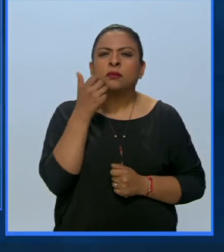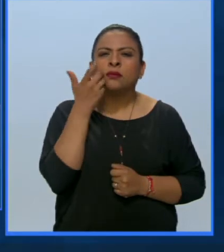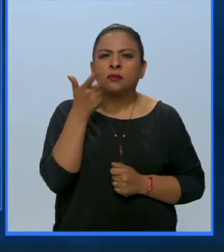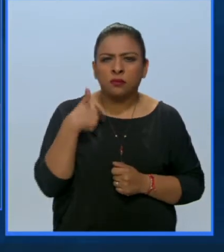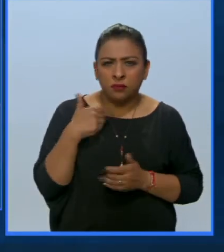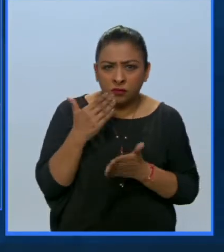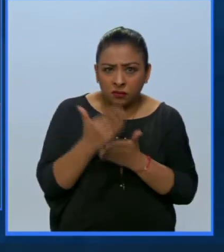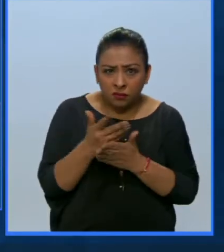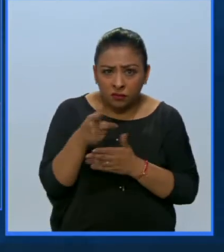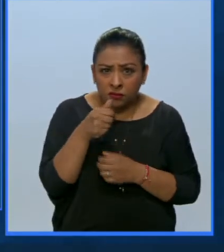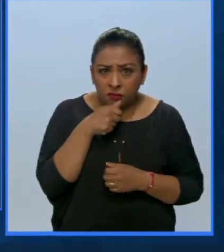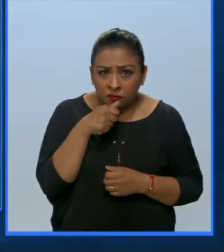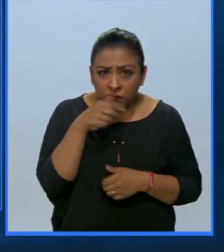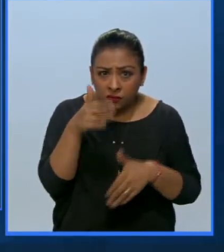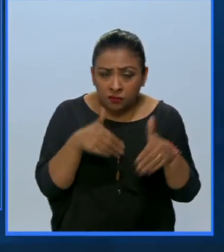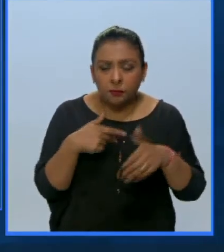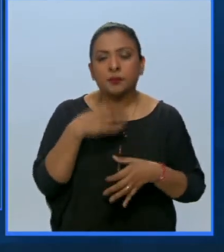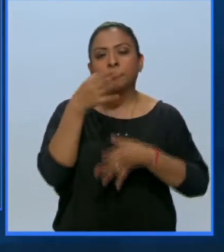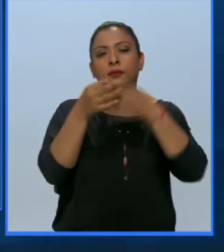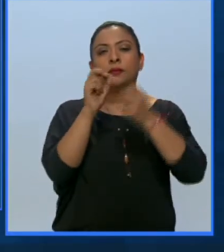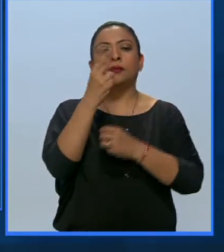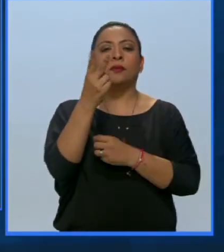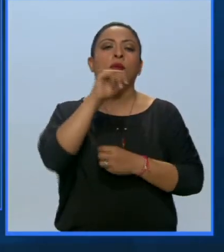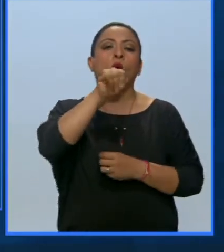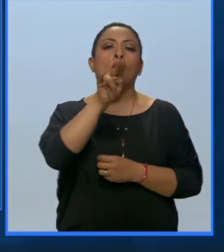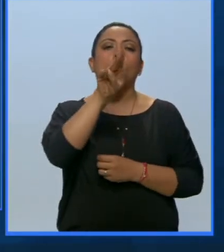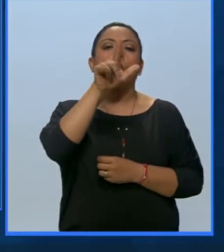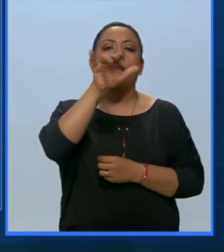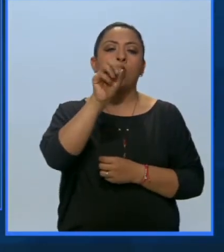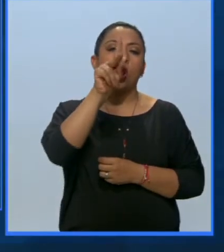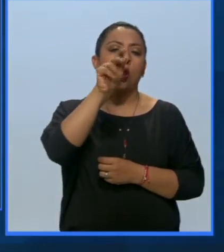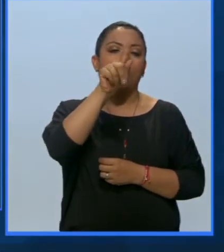registrada. Noticias 22, Julio López.